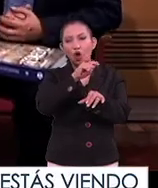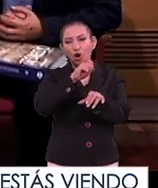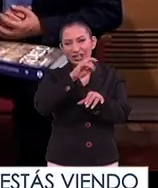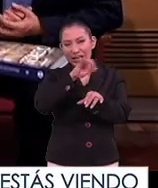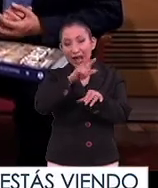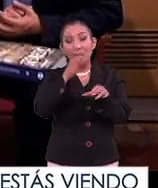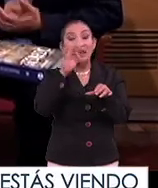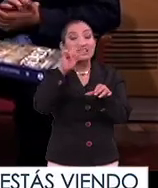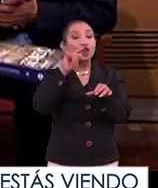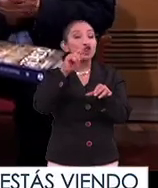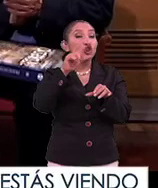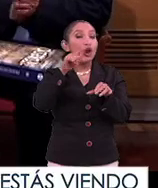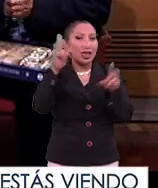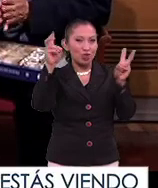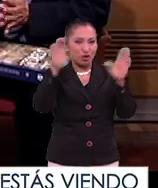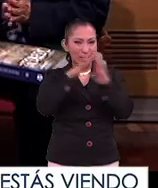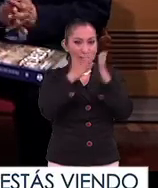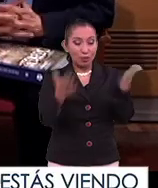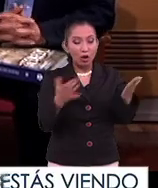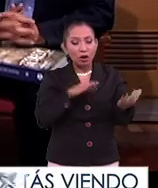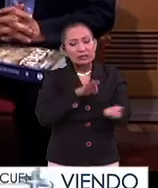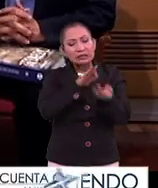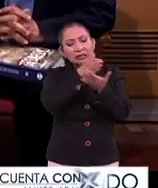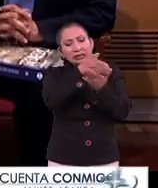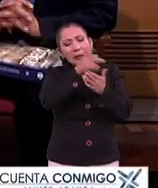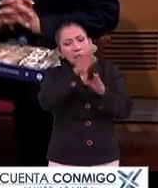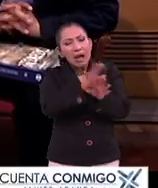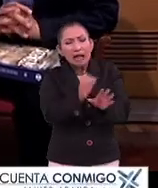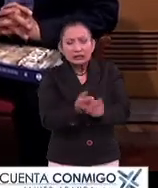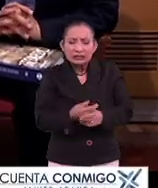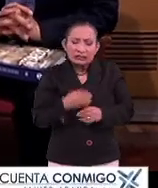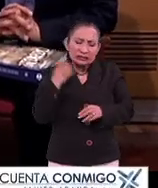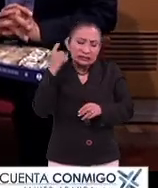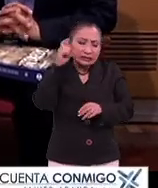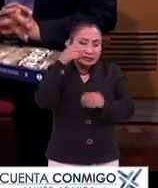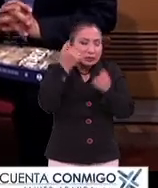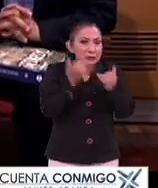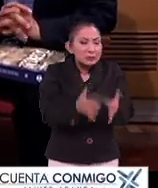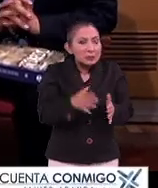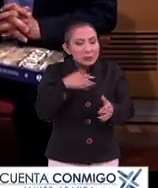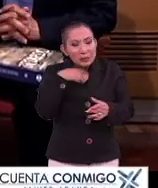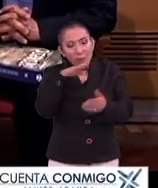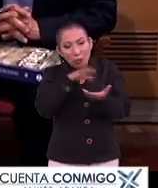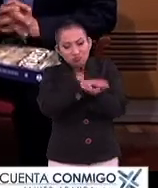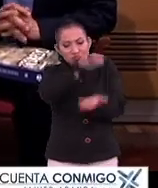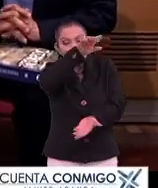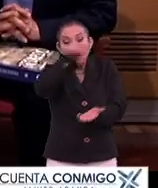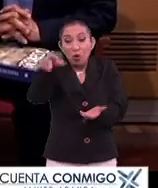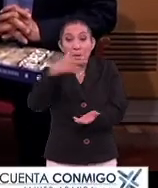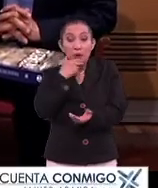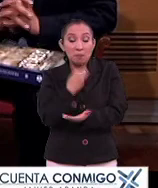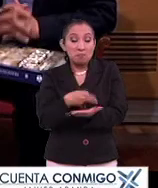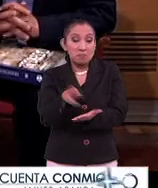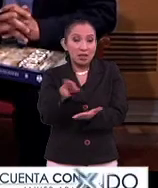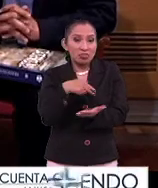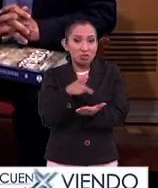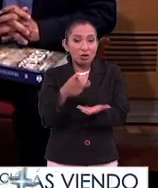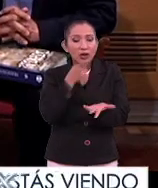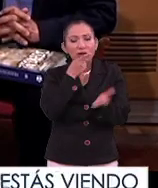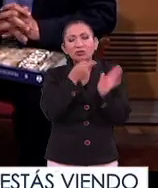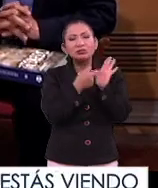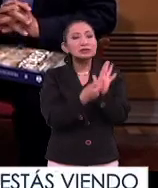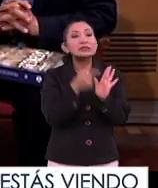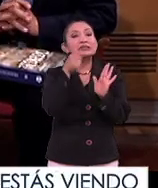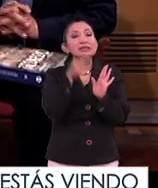obra, Francisco Toledo, el acercamiento editorial más exhaustivo que se conoce hasta el momento sobre este gran pintor, que nos